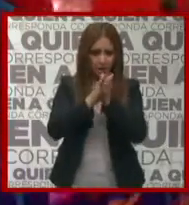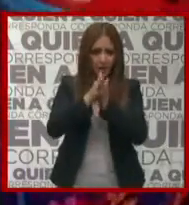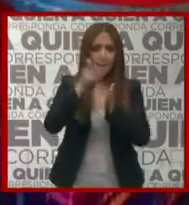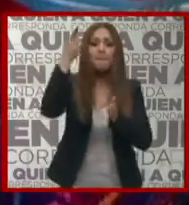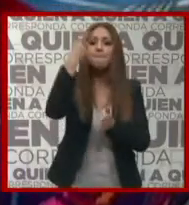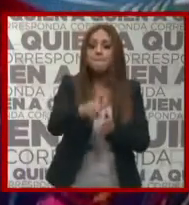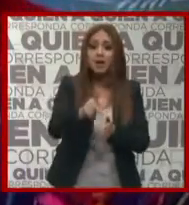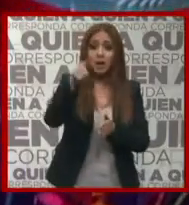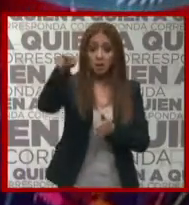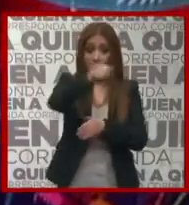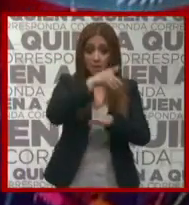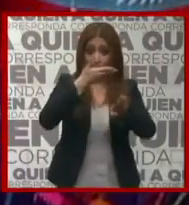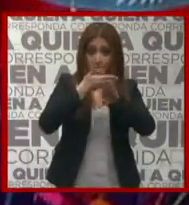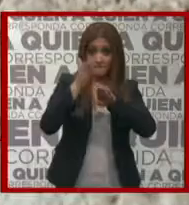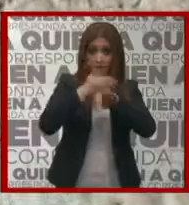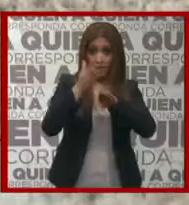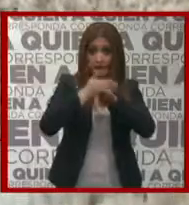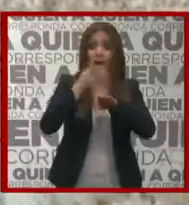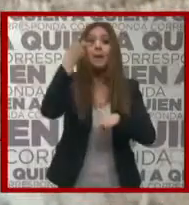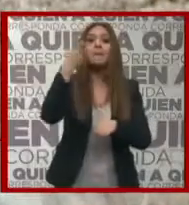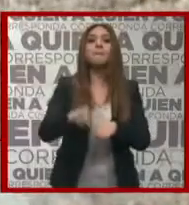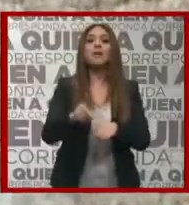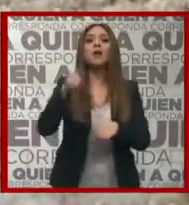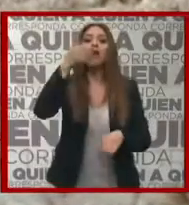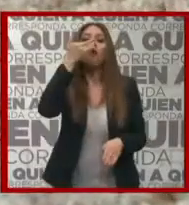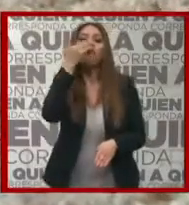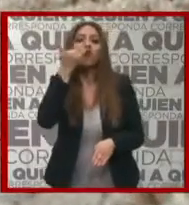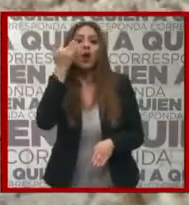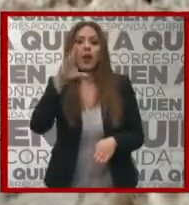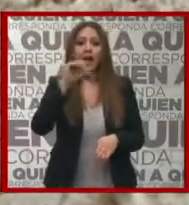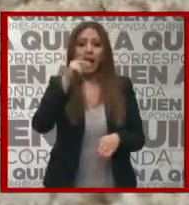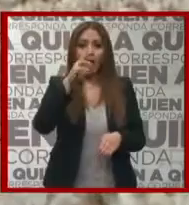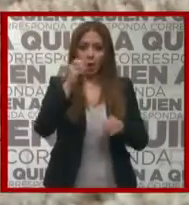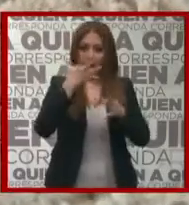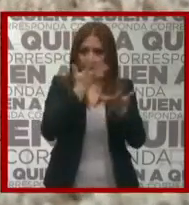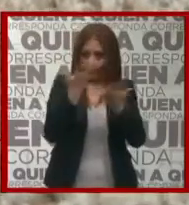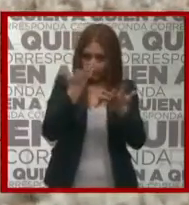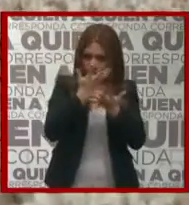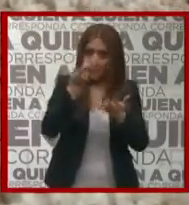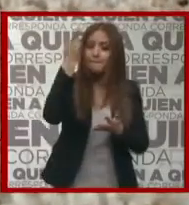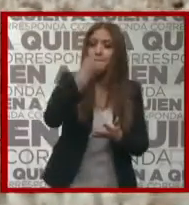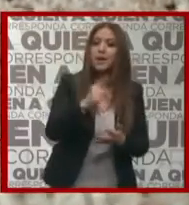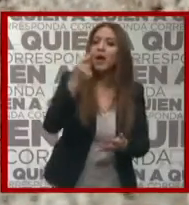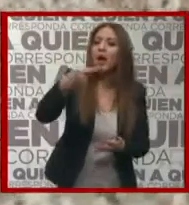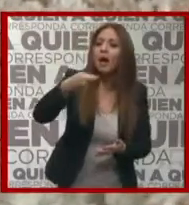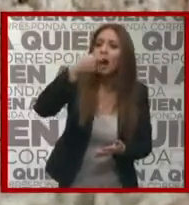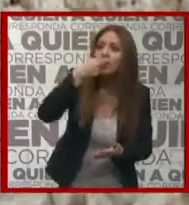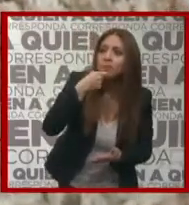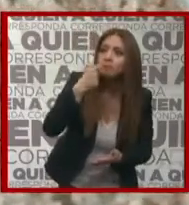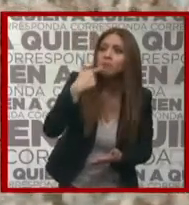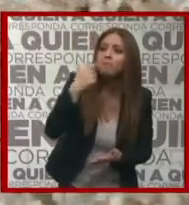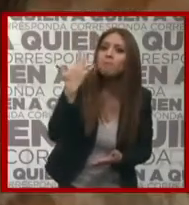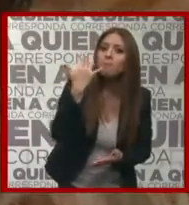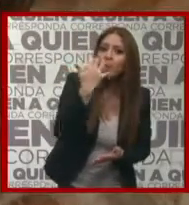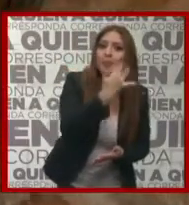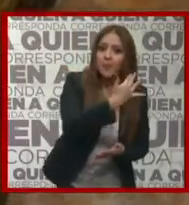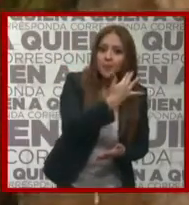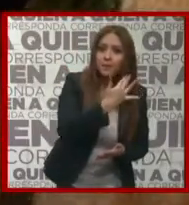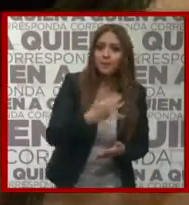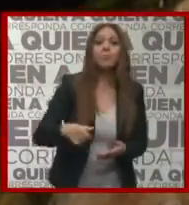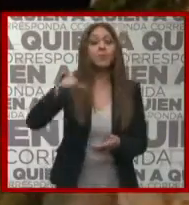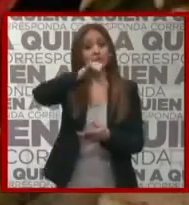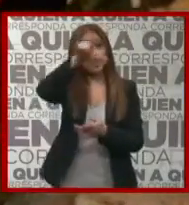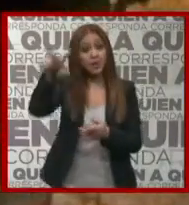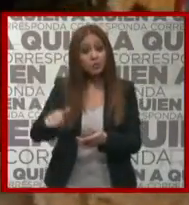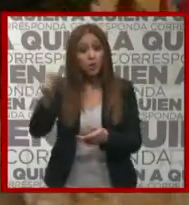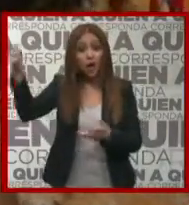la espuma blanca y grumosa que forma la superficie de la flor del cacao y que deja en el paladar una agradable sensación. Se toma en